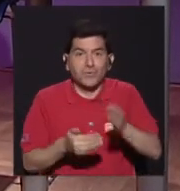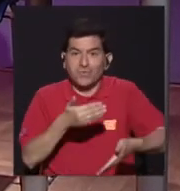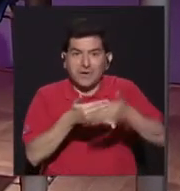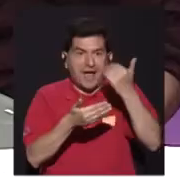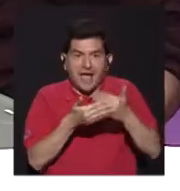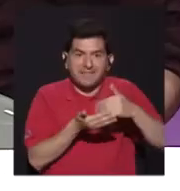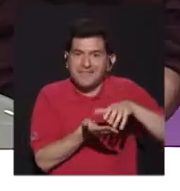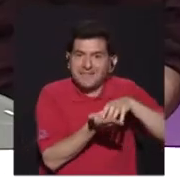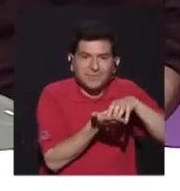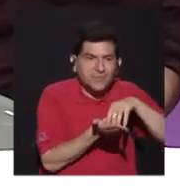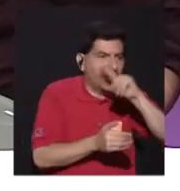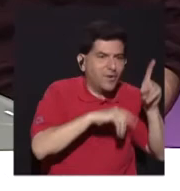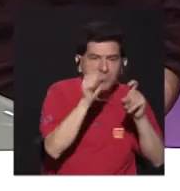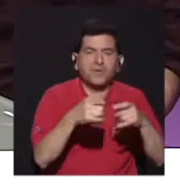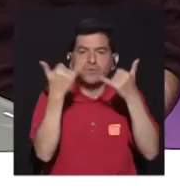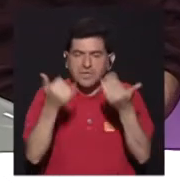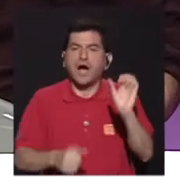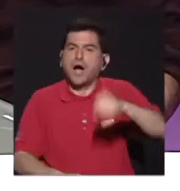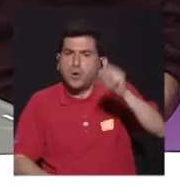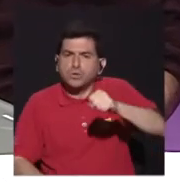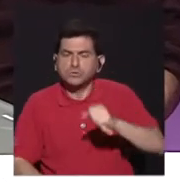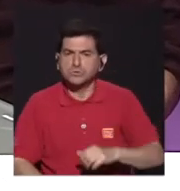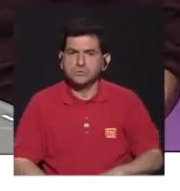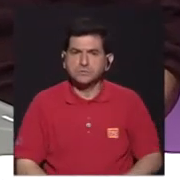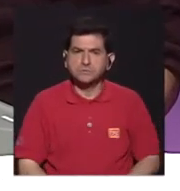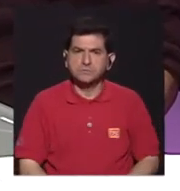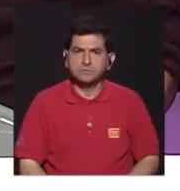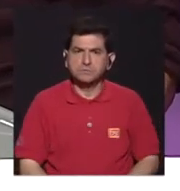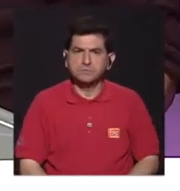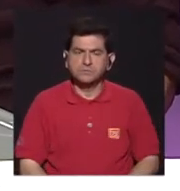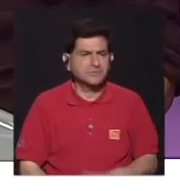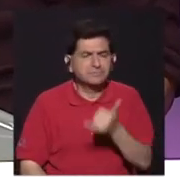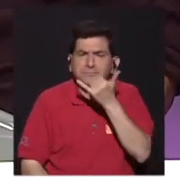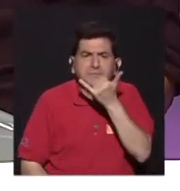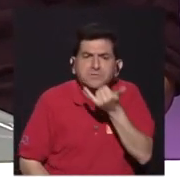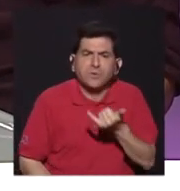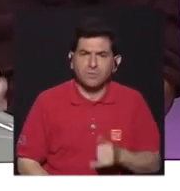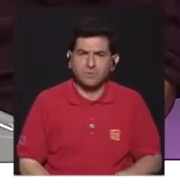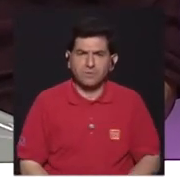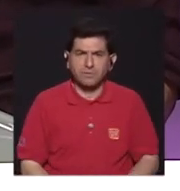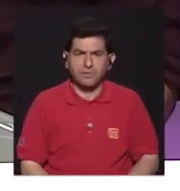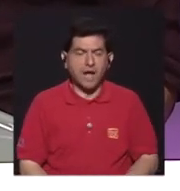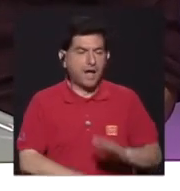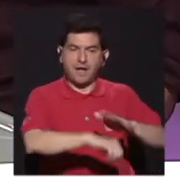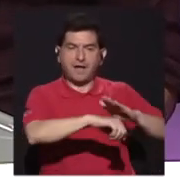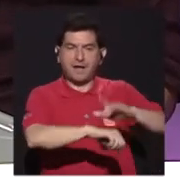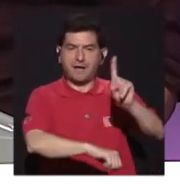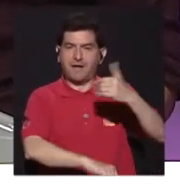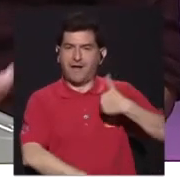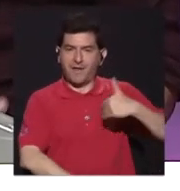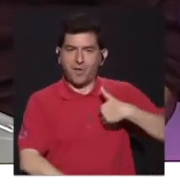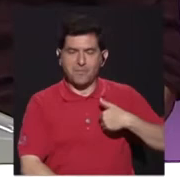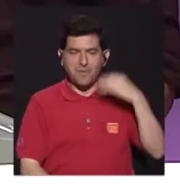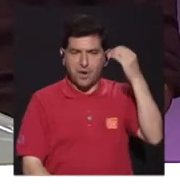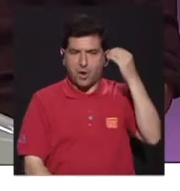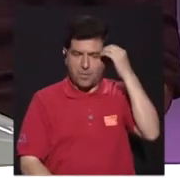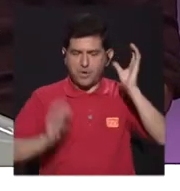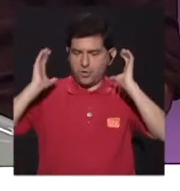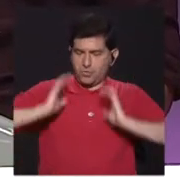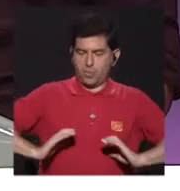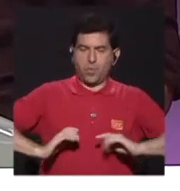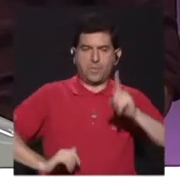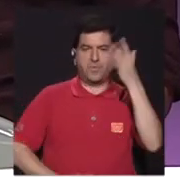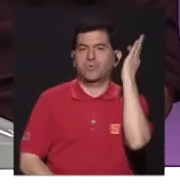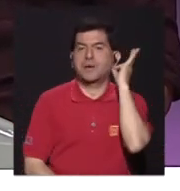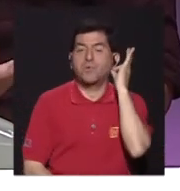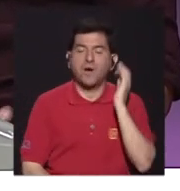se cuestionaba tanto como si lo es ahora, ¿correcto? Entonces, ¿qué es lo que pasa? Que ya no se le permite al hombre tanto opinar sobre el cuerpo de